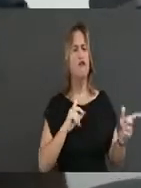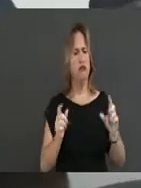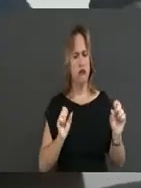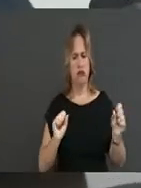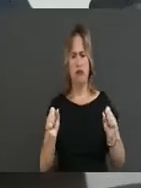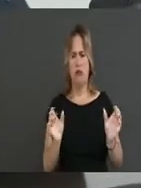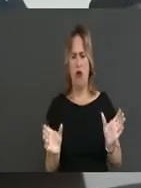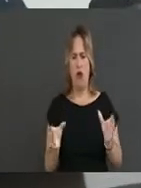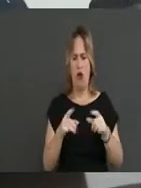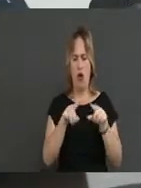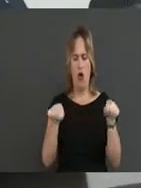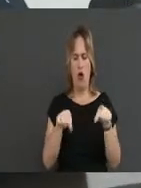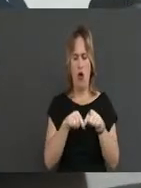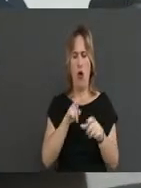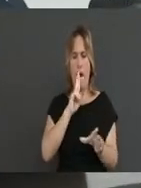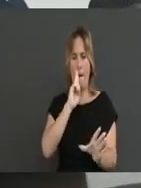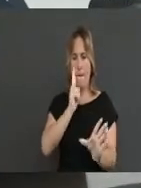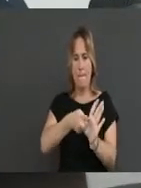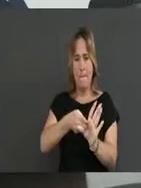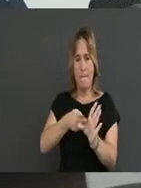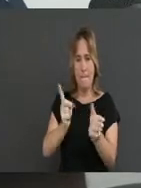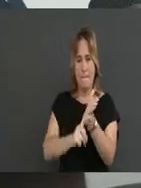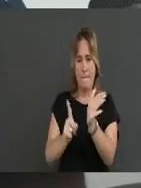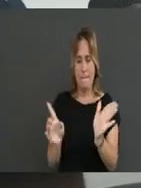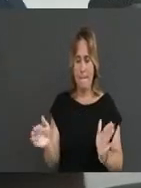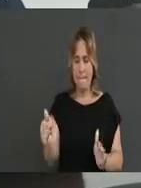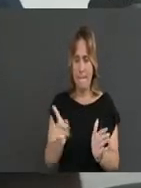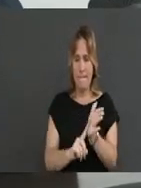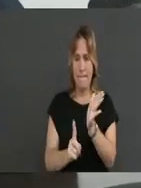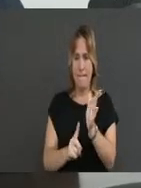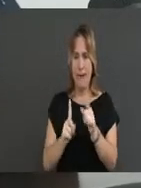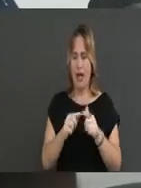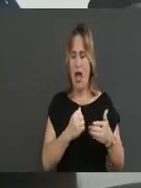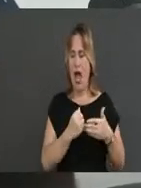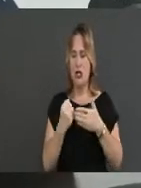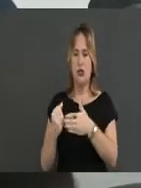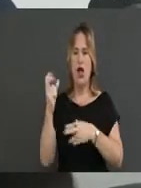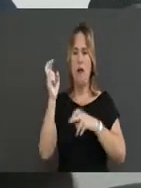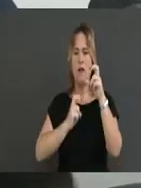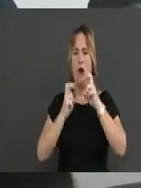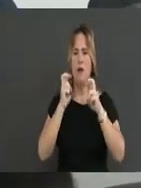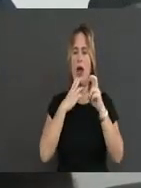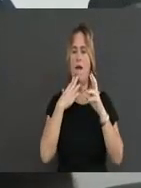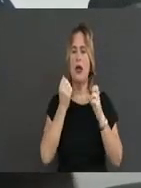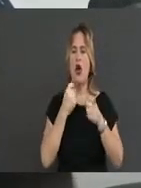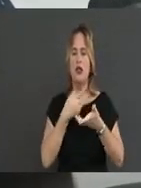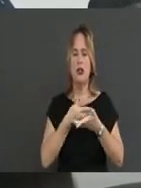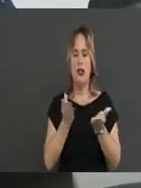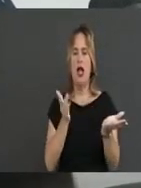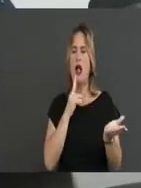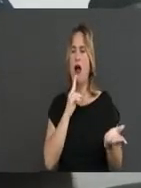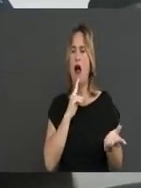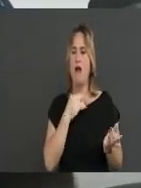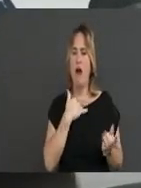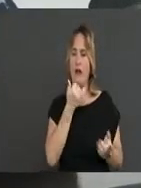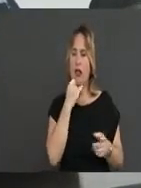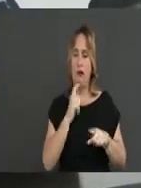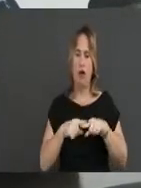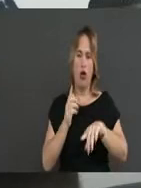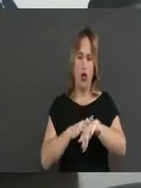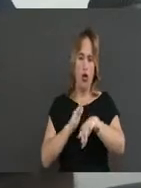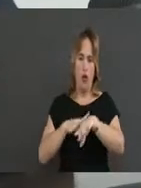grupo electrógeno para proteger los bombeos nuestros y así mejorar los ciclos de distribución que se han venido afectando a